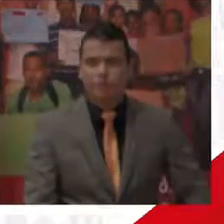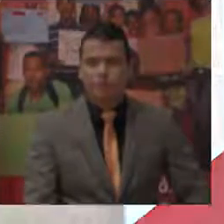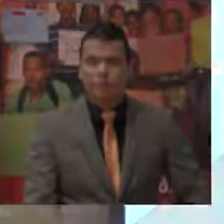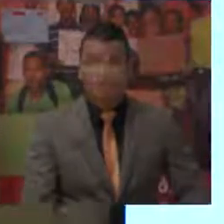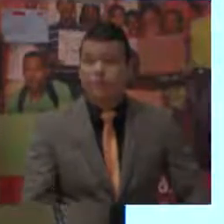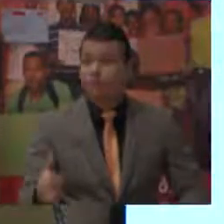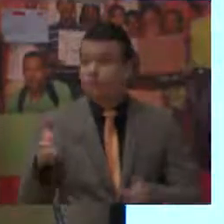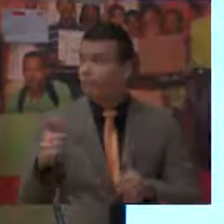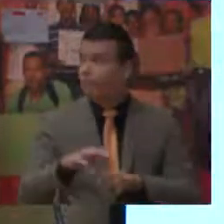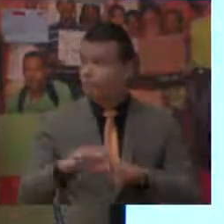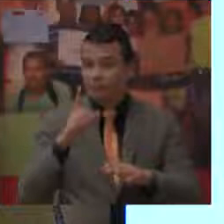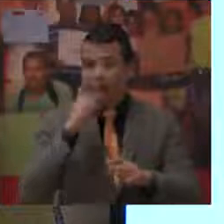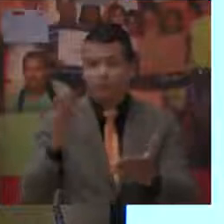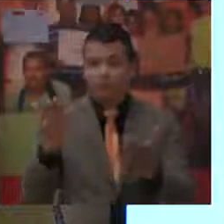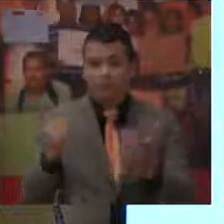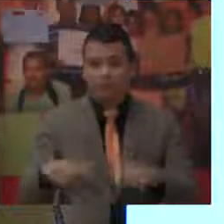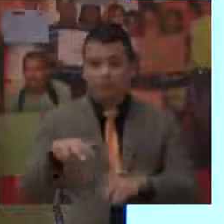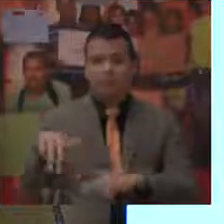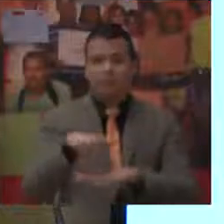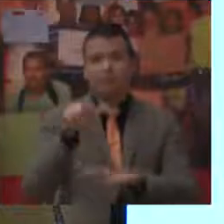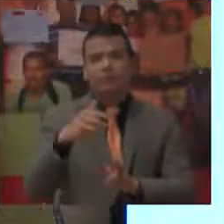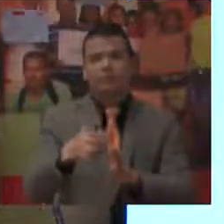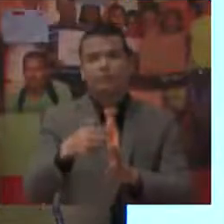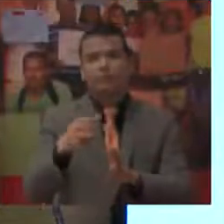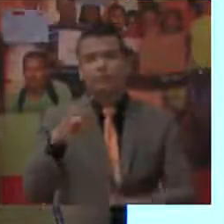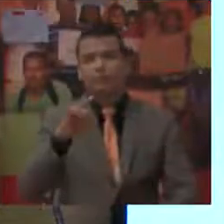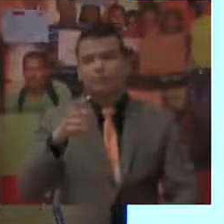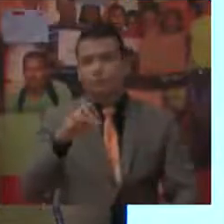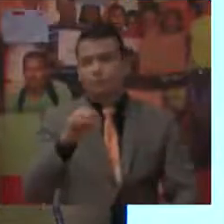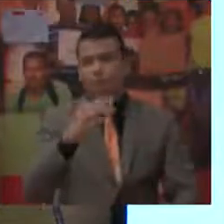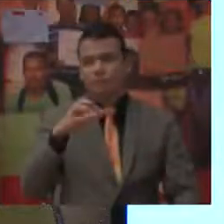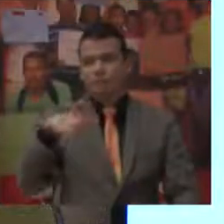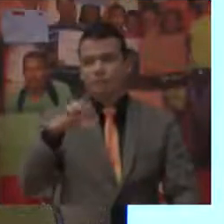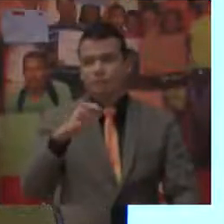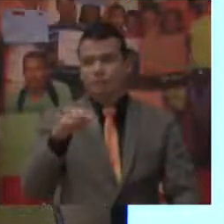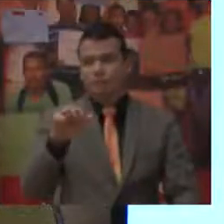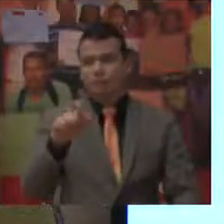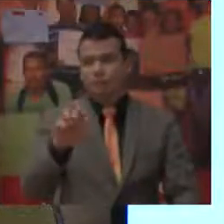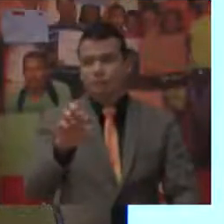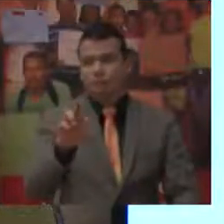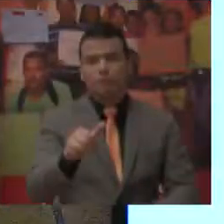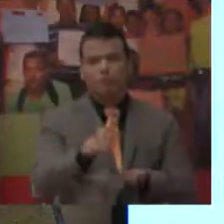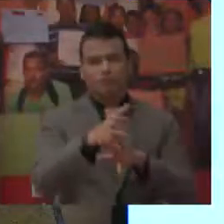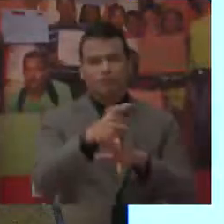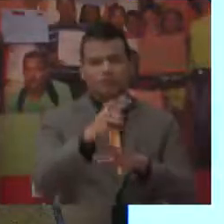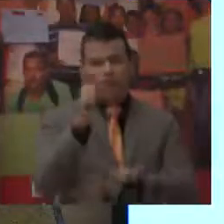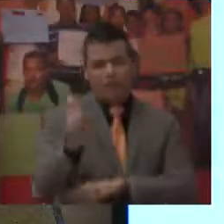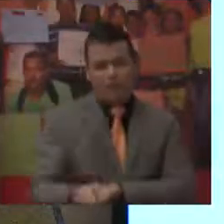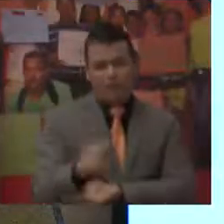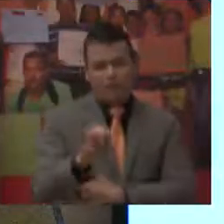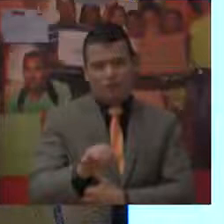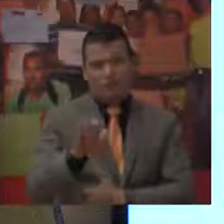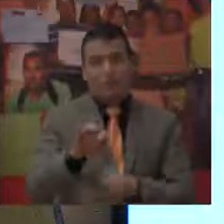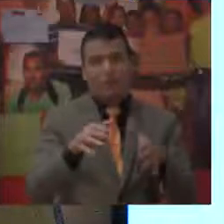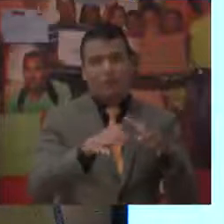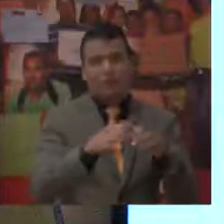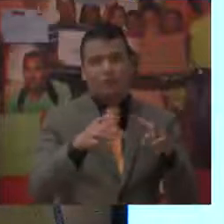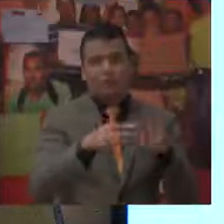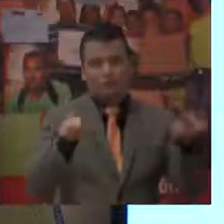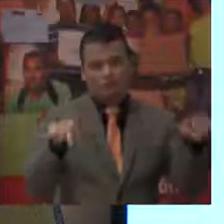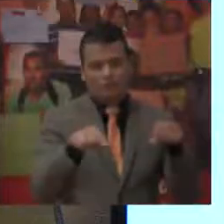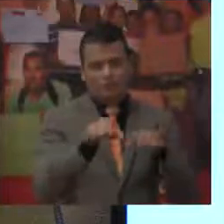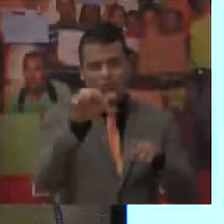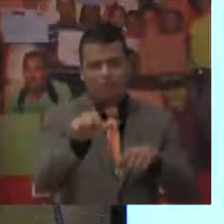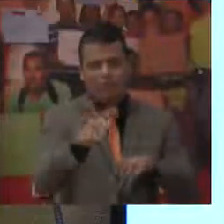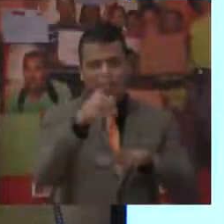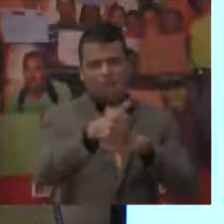Bueno, muy bien, quiero llamar en este momento al escenario a Hugo Peñafort Sarmiento, director jurídico de la Oficina del Alto Comisionado para la Paz, y a Miguel